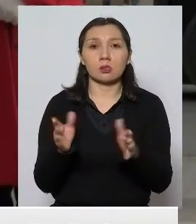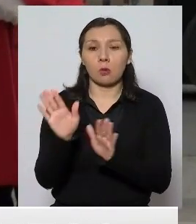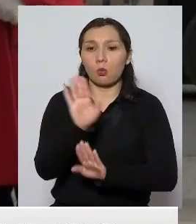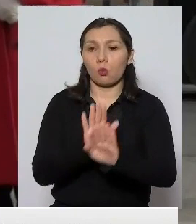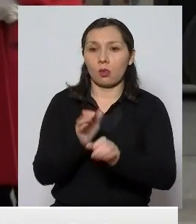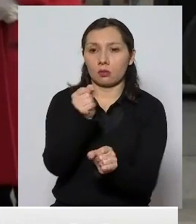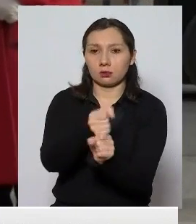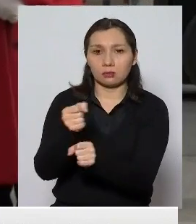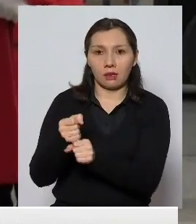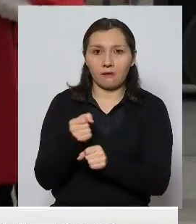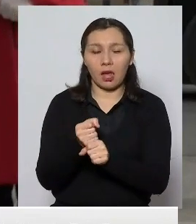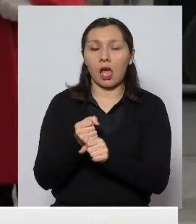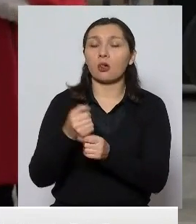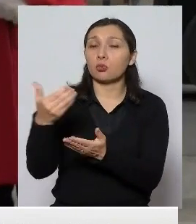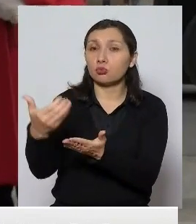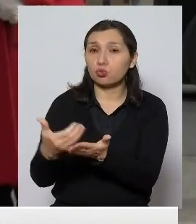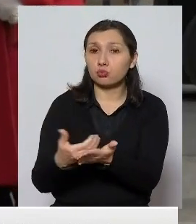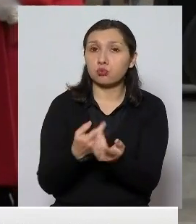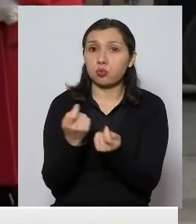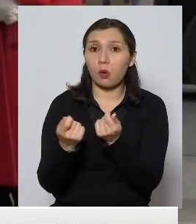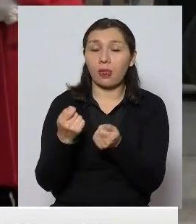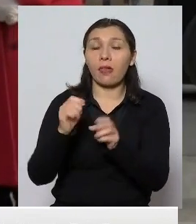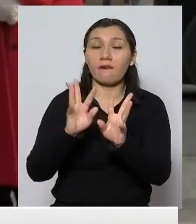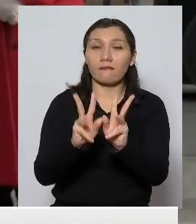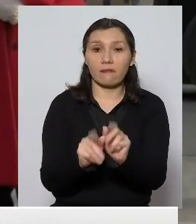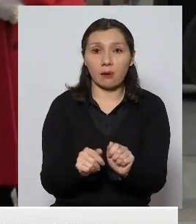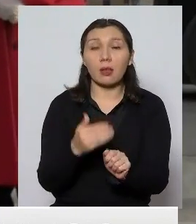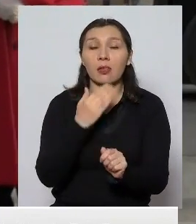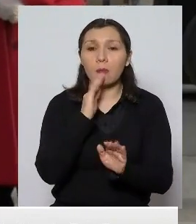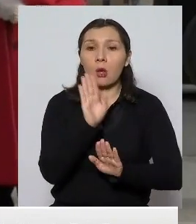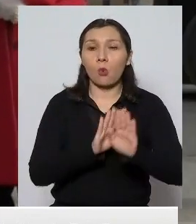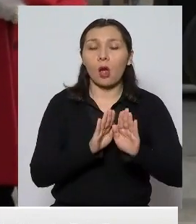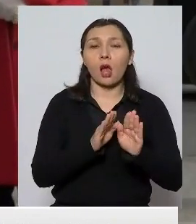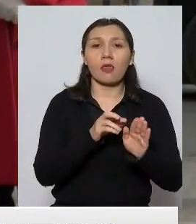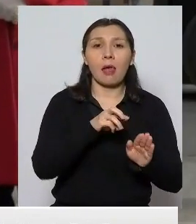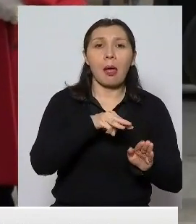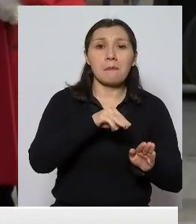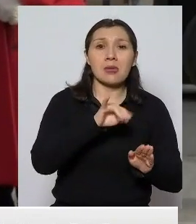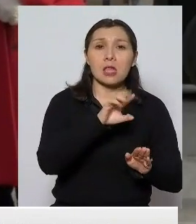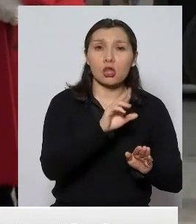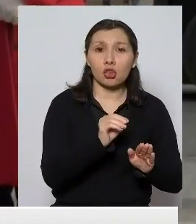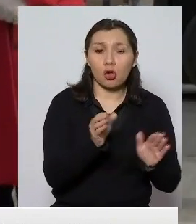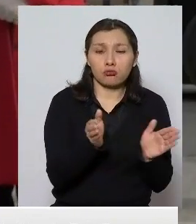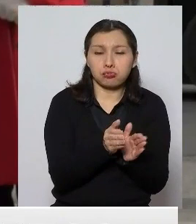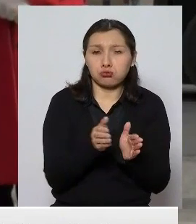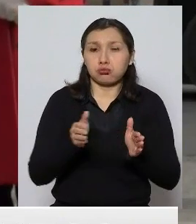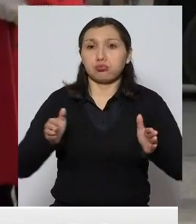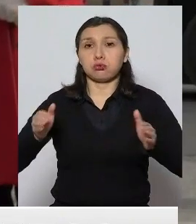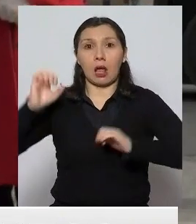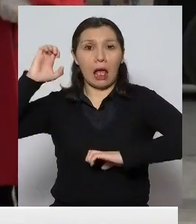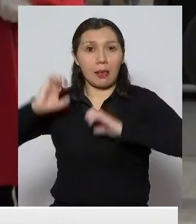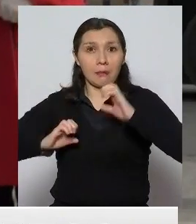empleos y los ingresos de las familias, para proteger a las micro, pequeñas y medianas empresas.